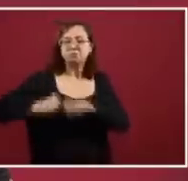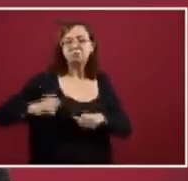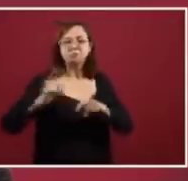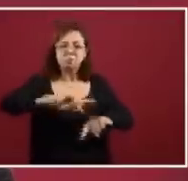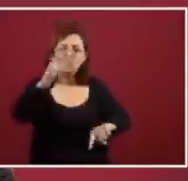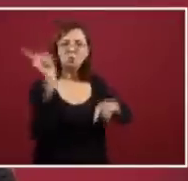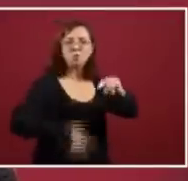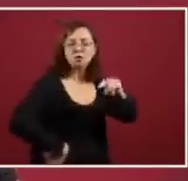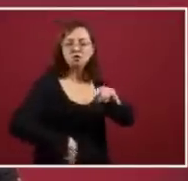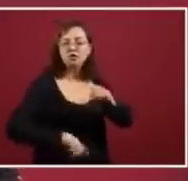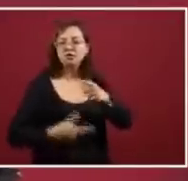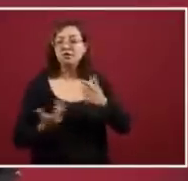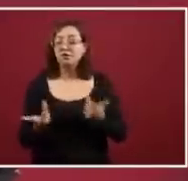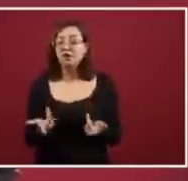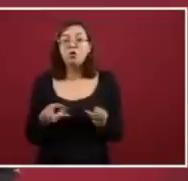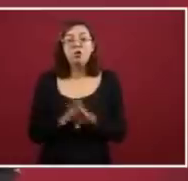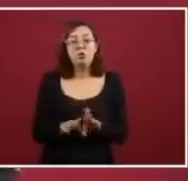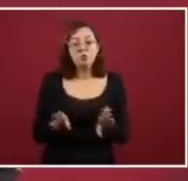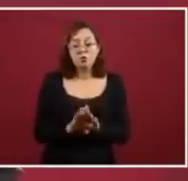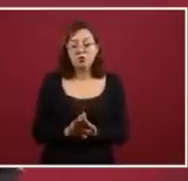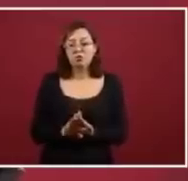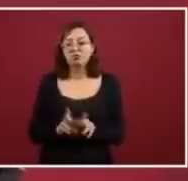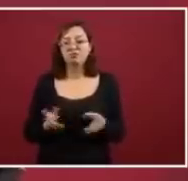El presidente que esté